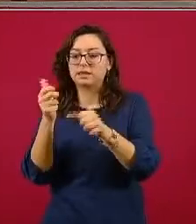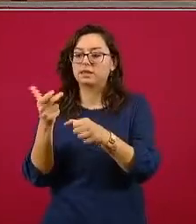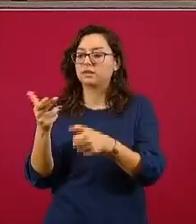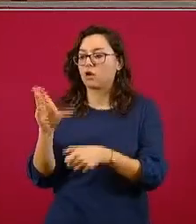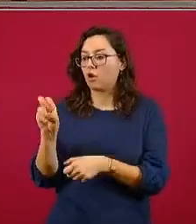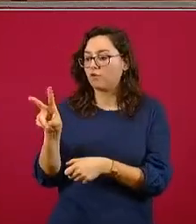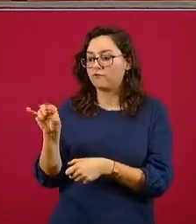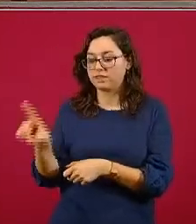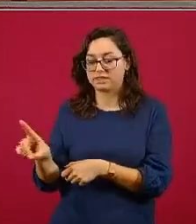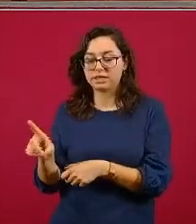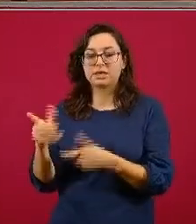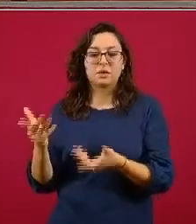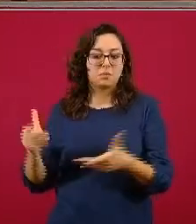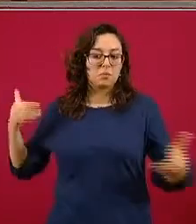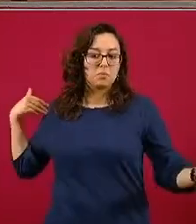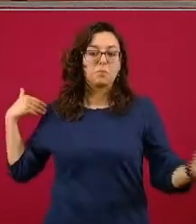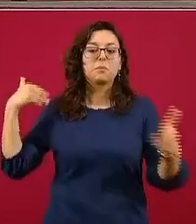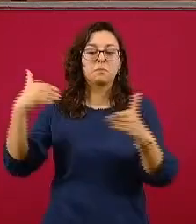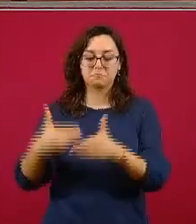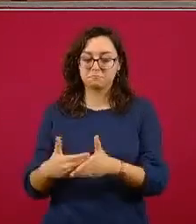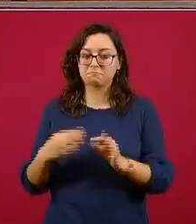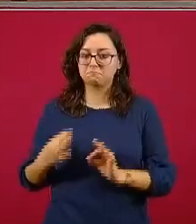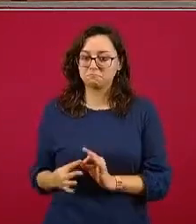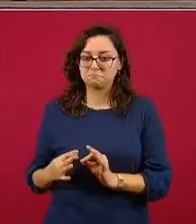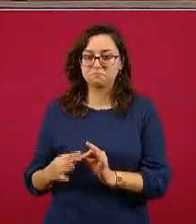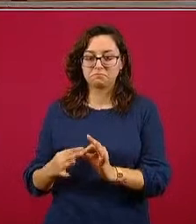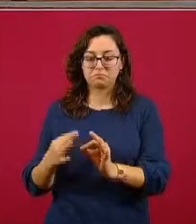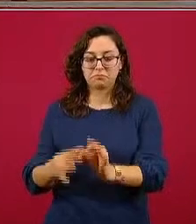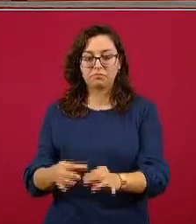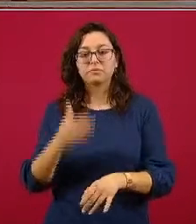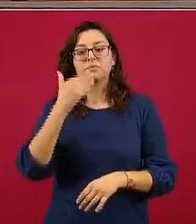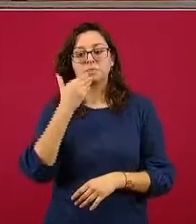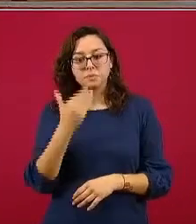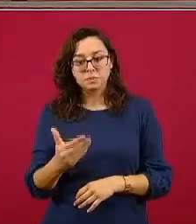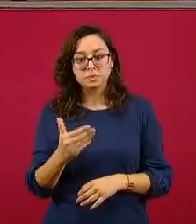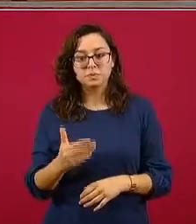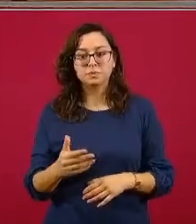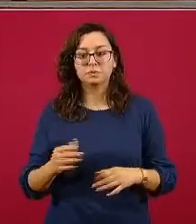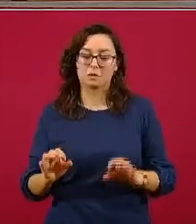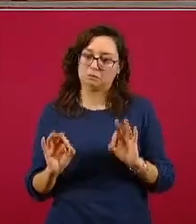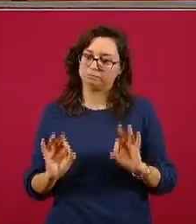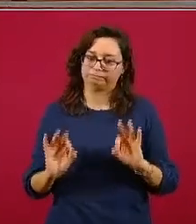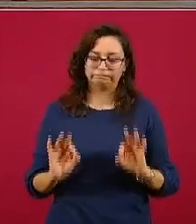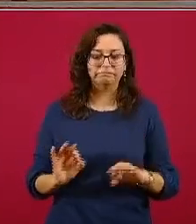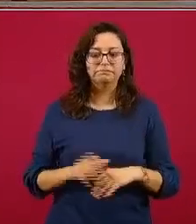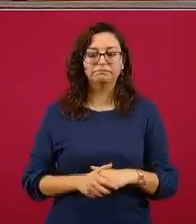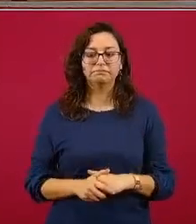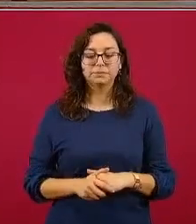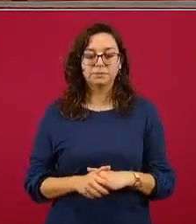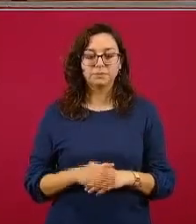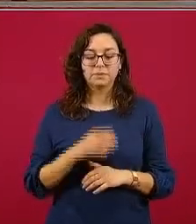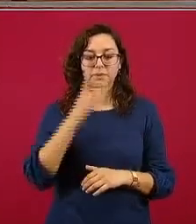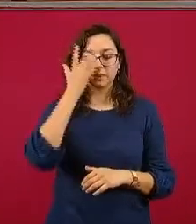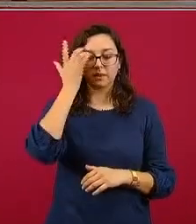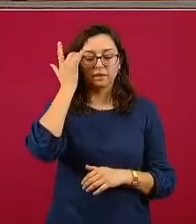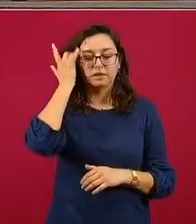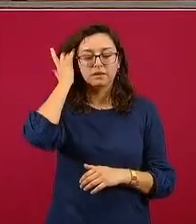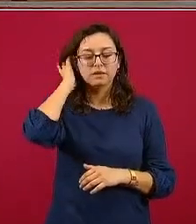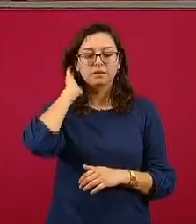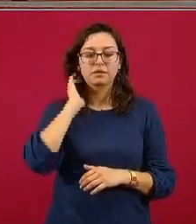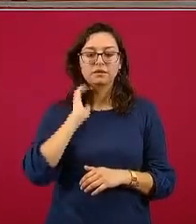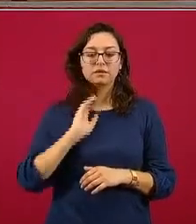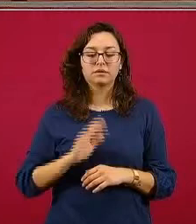COVID y ha estado dando una respuesta, desde luego, también formidable. Por cierto, no omití el epónimo